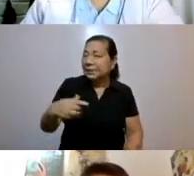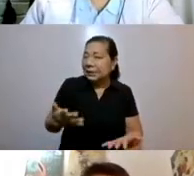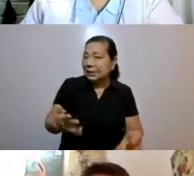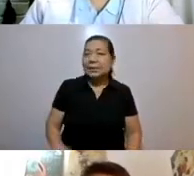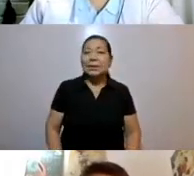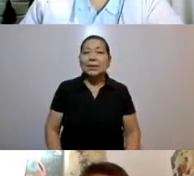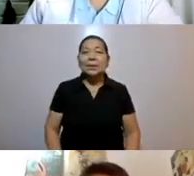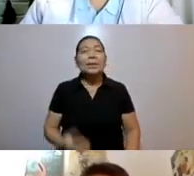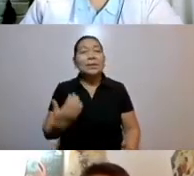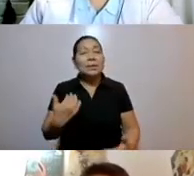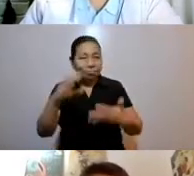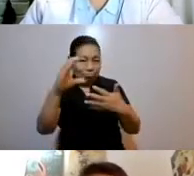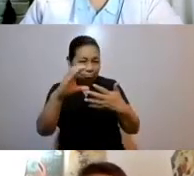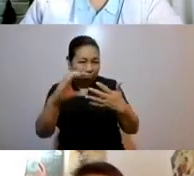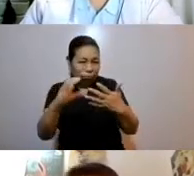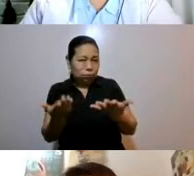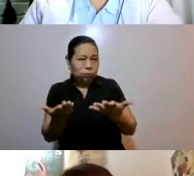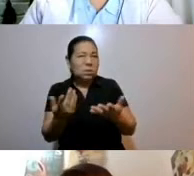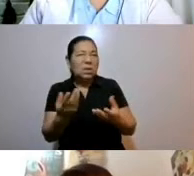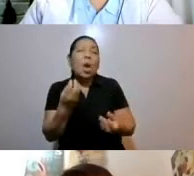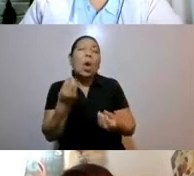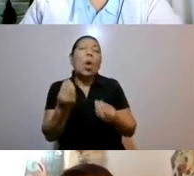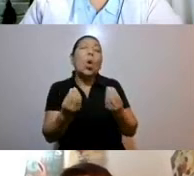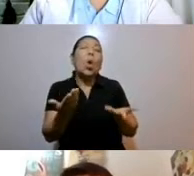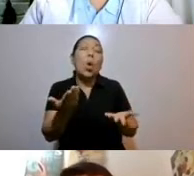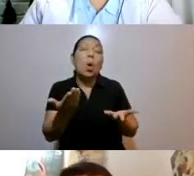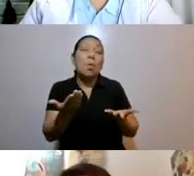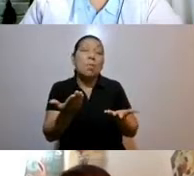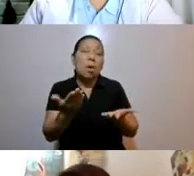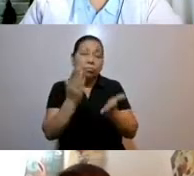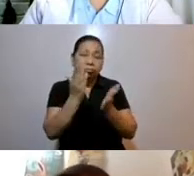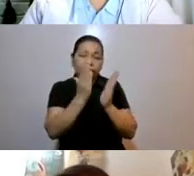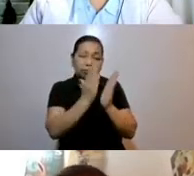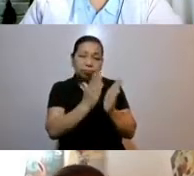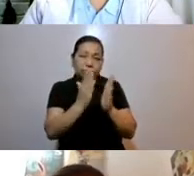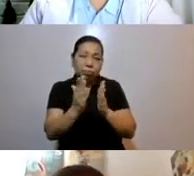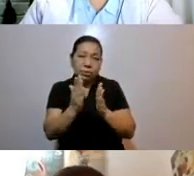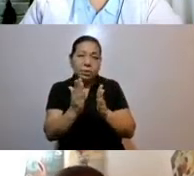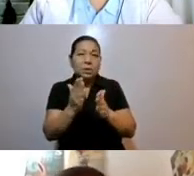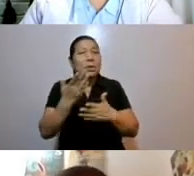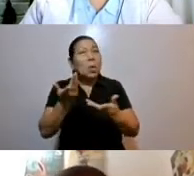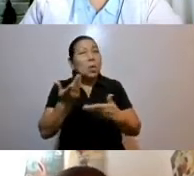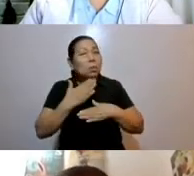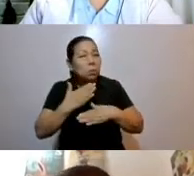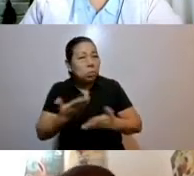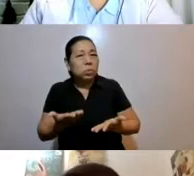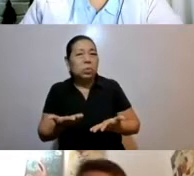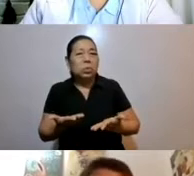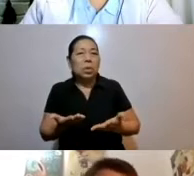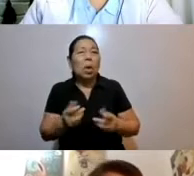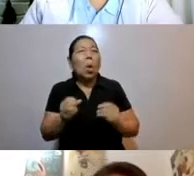la característica de intentar dividirlas en causas orgánicas y